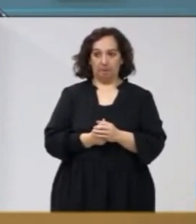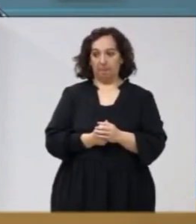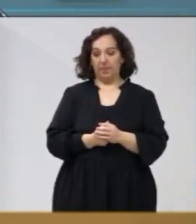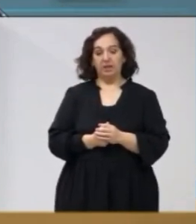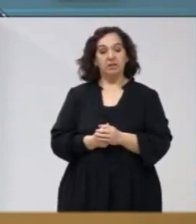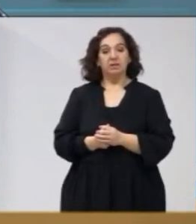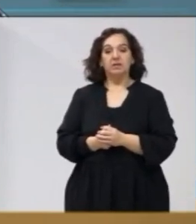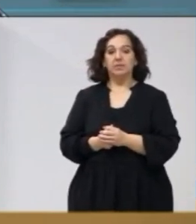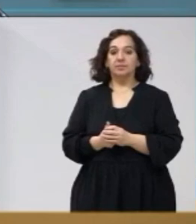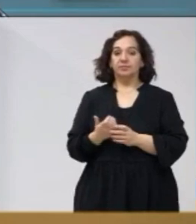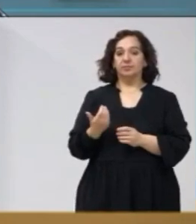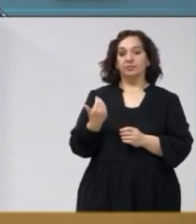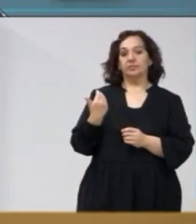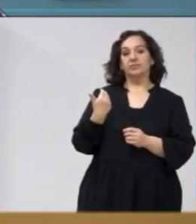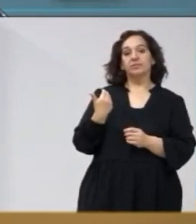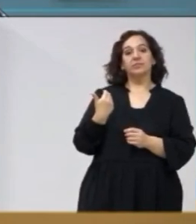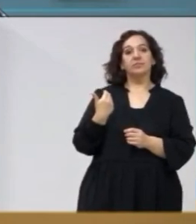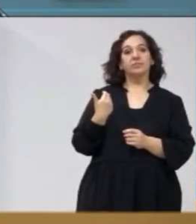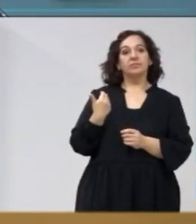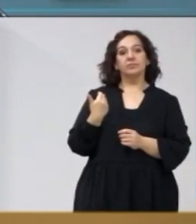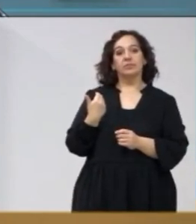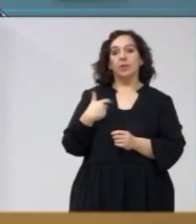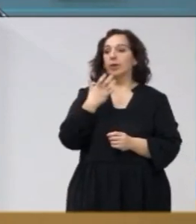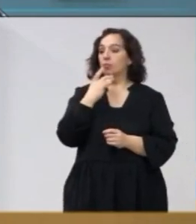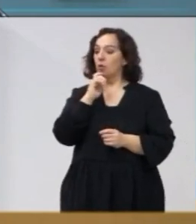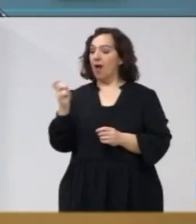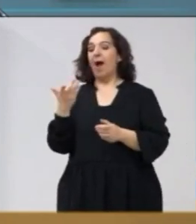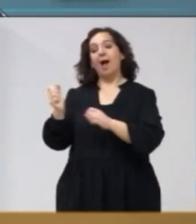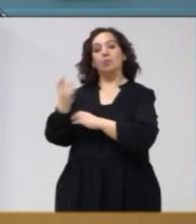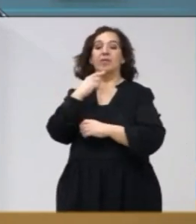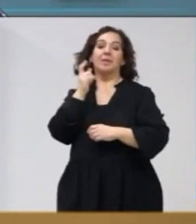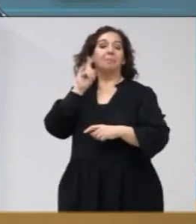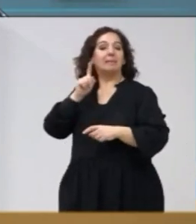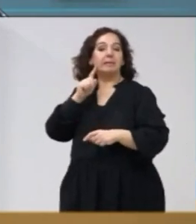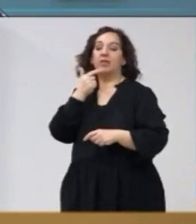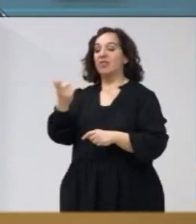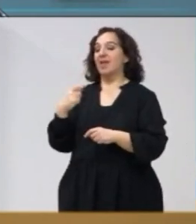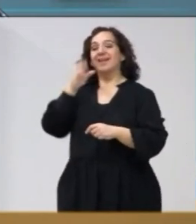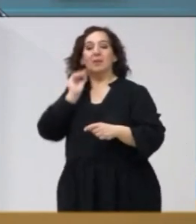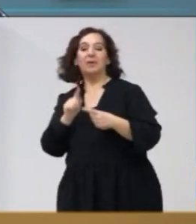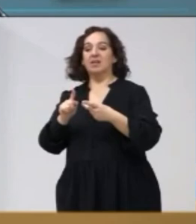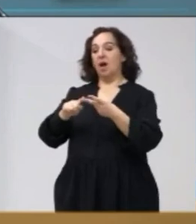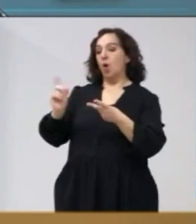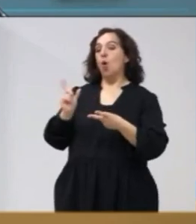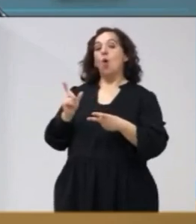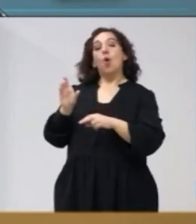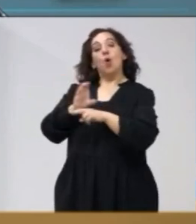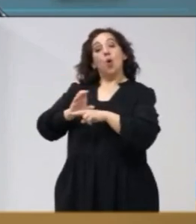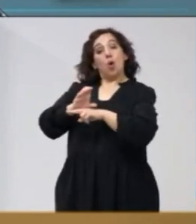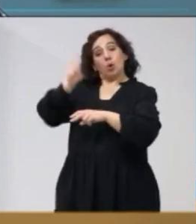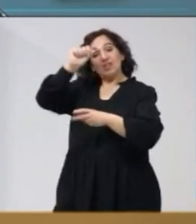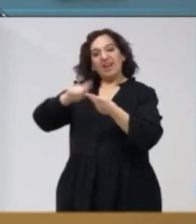ya estaban advertidos y apoyaban esto, pues el director general, el consejero o el propio Revilla. Tengo que decir que me han enseñado